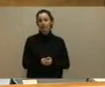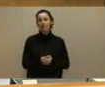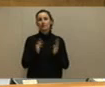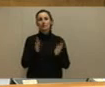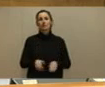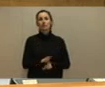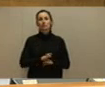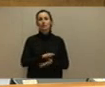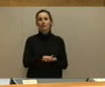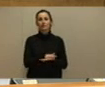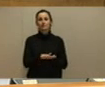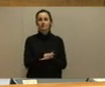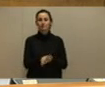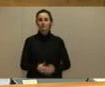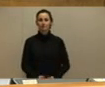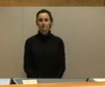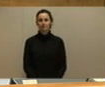palabra.